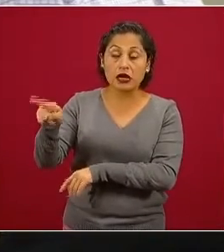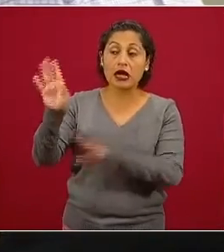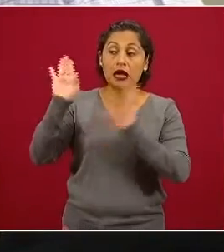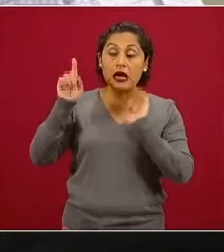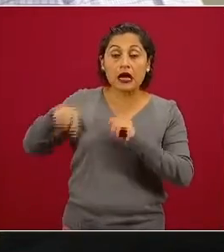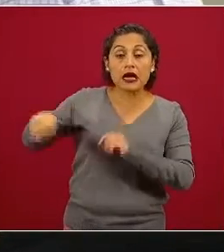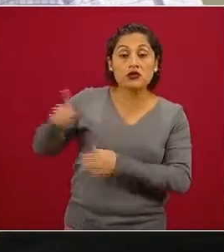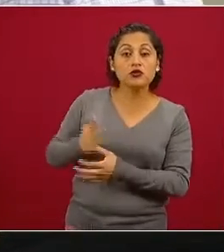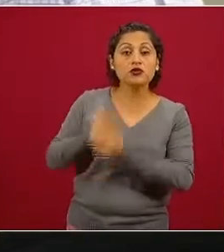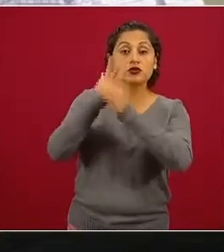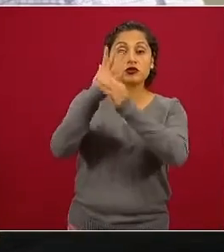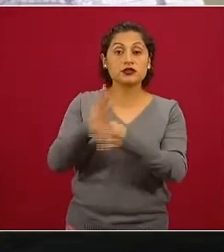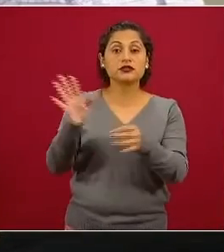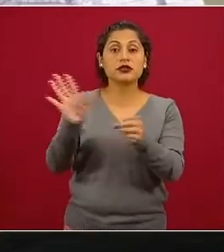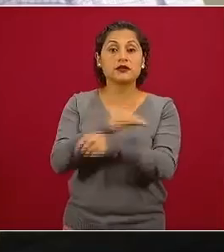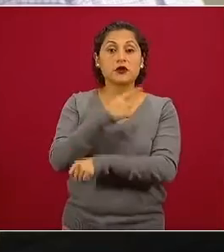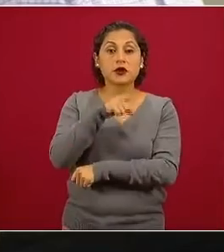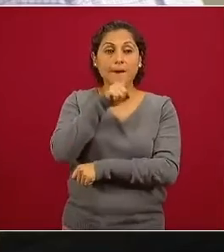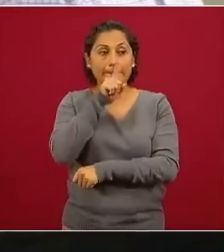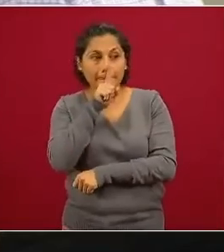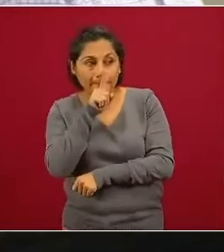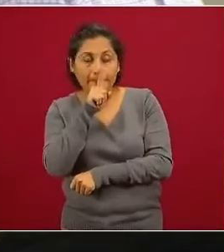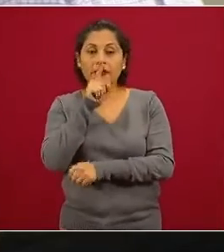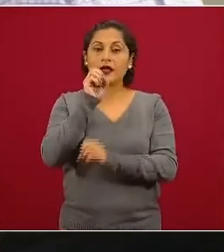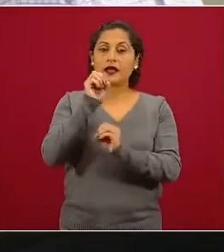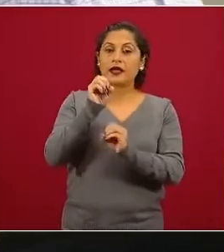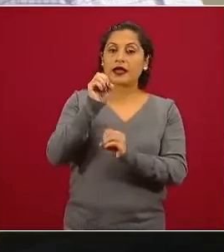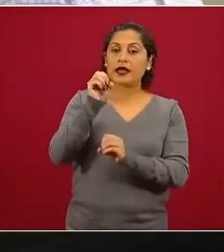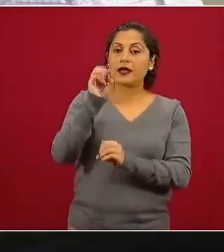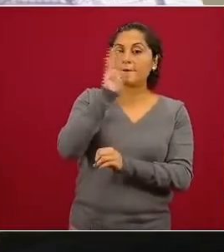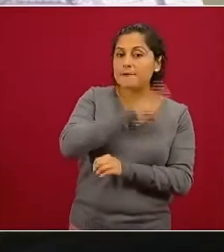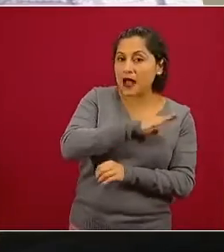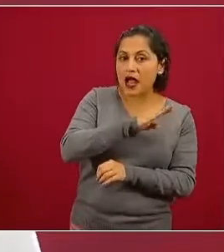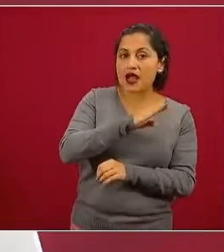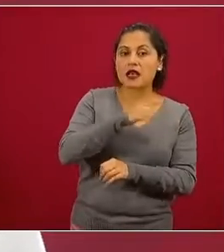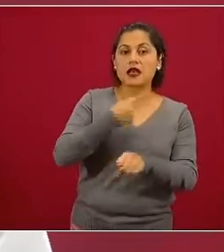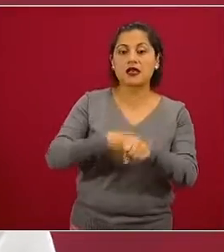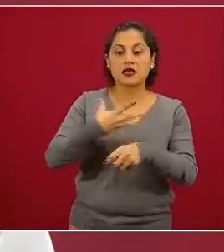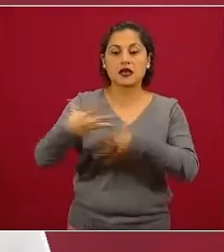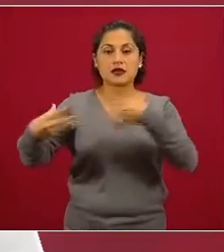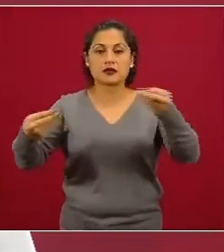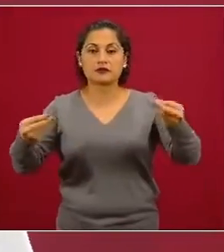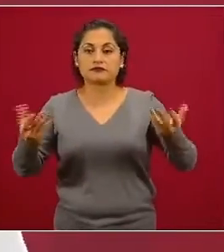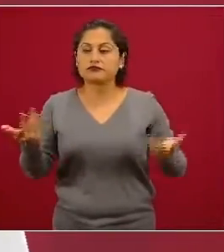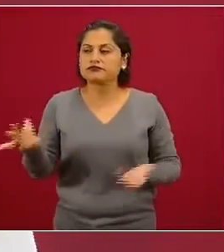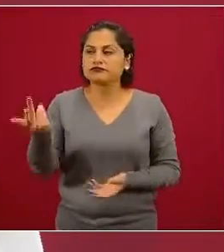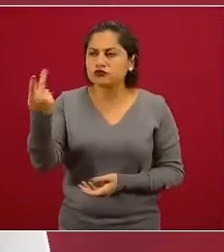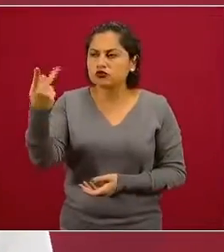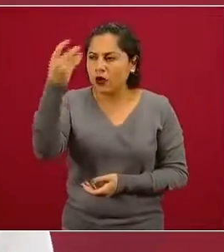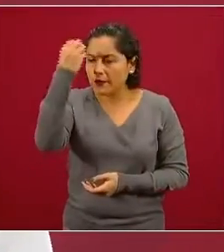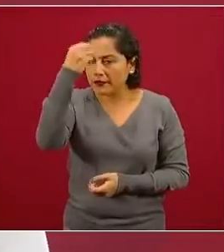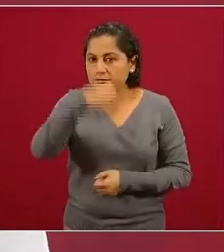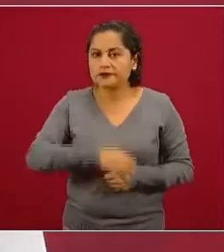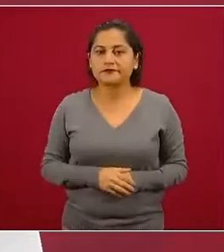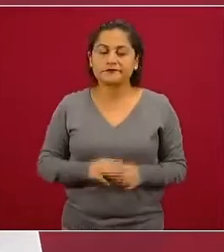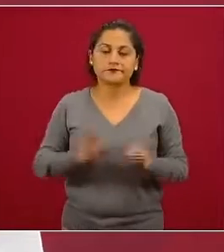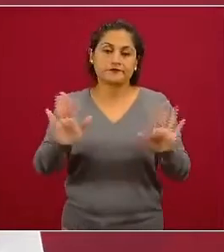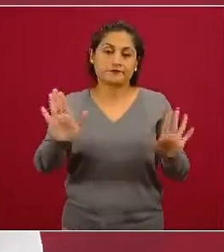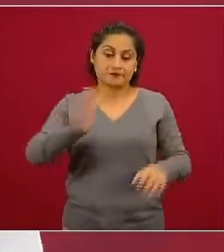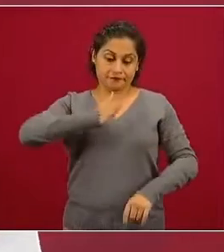Héctor García, de Diario Basta y Grupo Catón. También buenas noches a sus invitados. Precisamente, pues ahora sí que, ¿cuál es su postura de